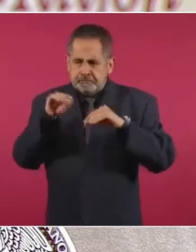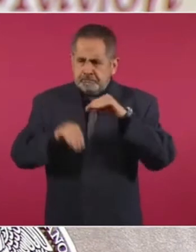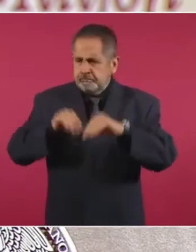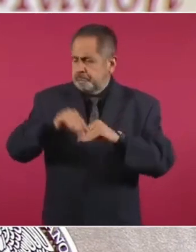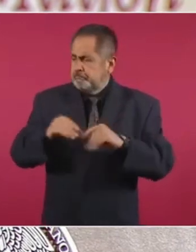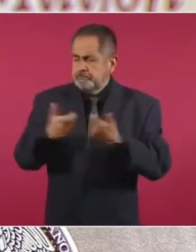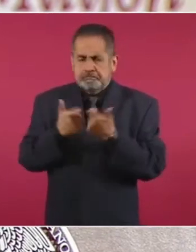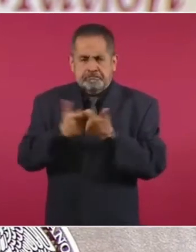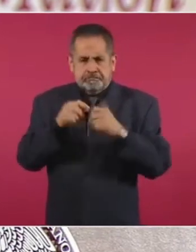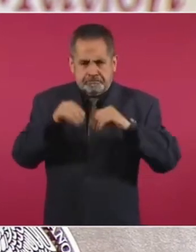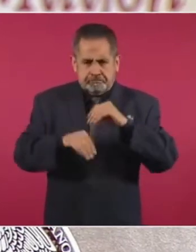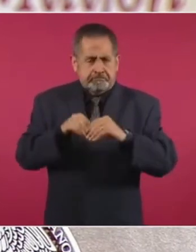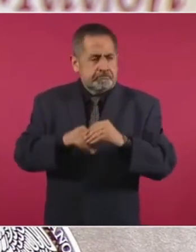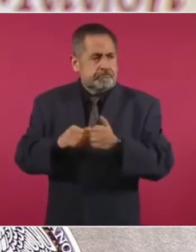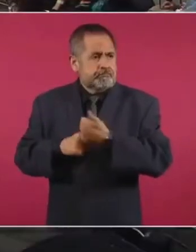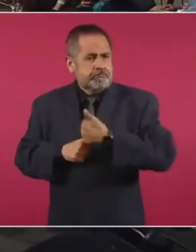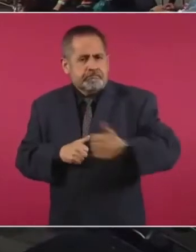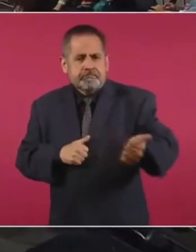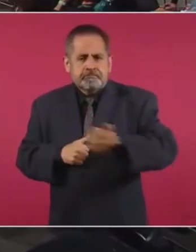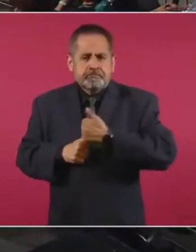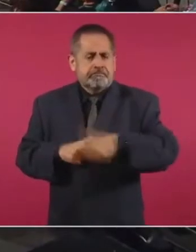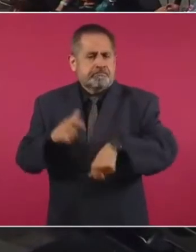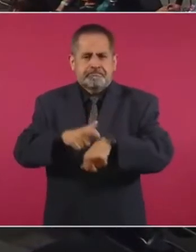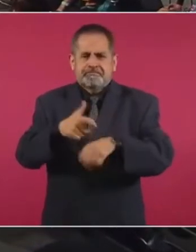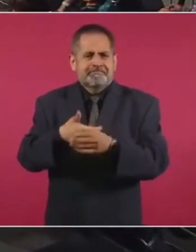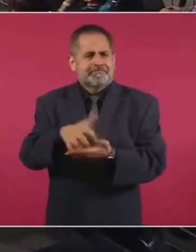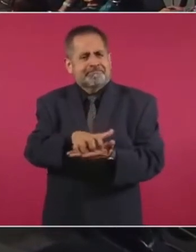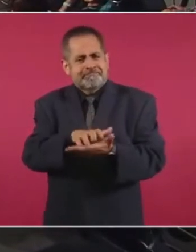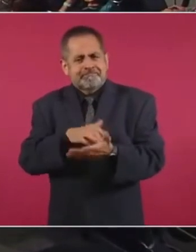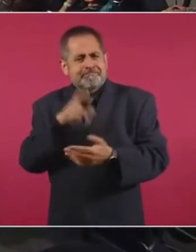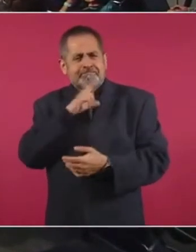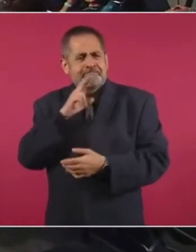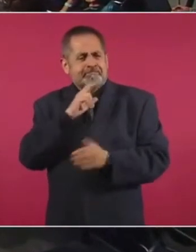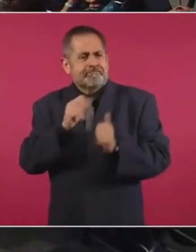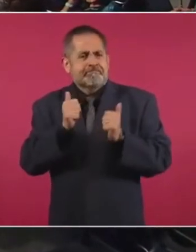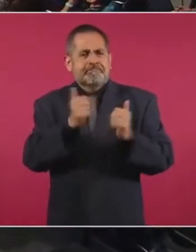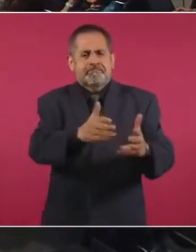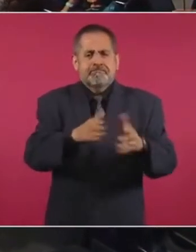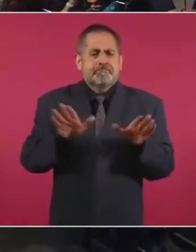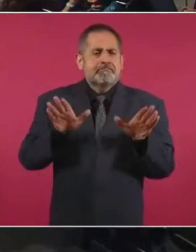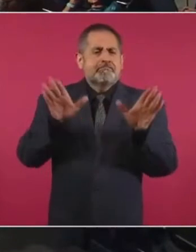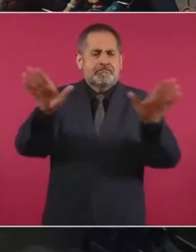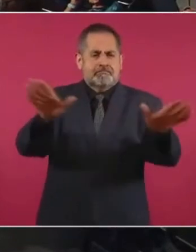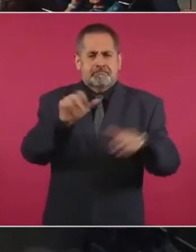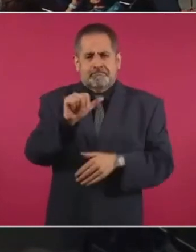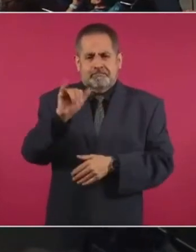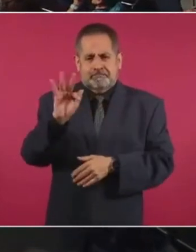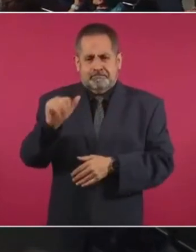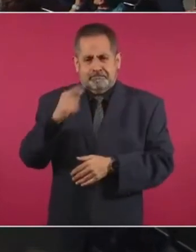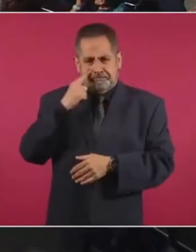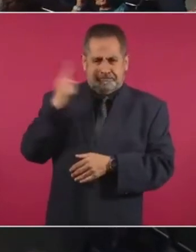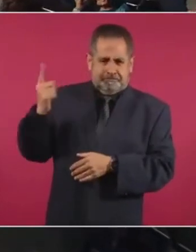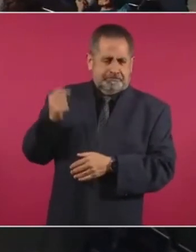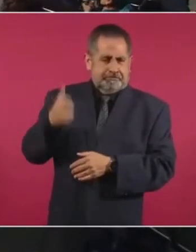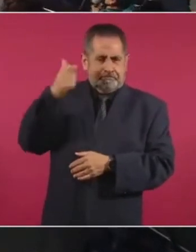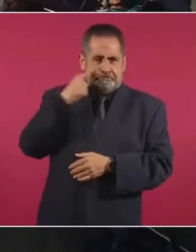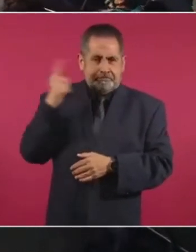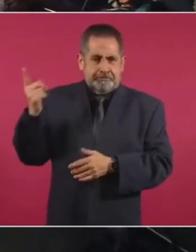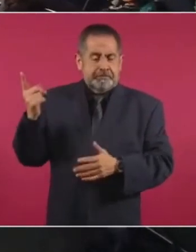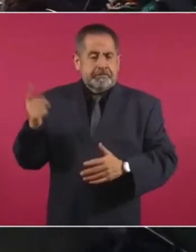agilizar estos traslados y disminuir los tiempos de acceso al aeropuerto. En esta primera lámina voy a